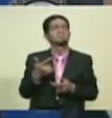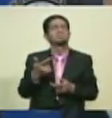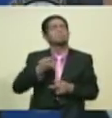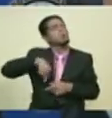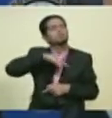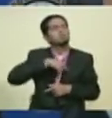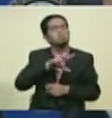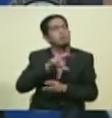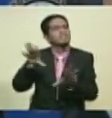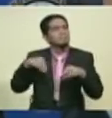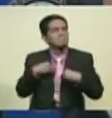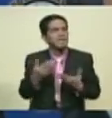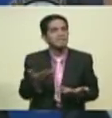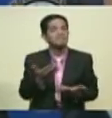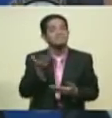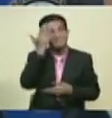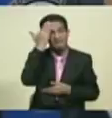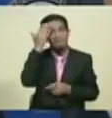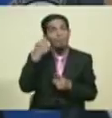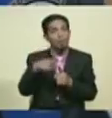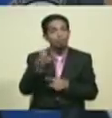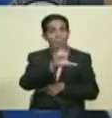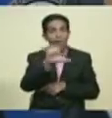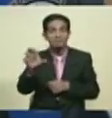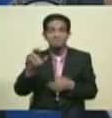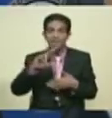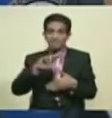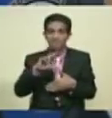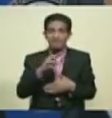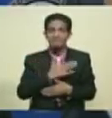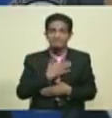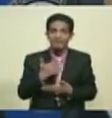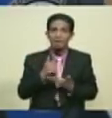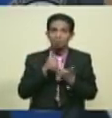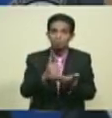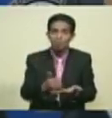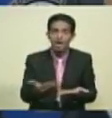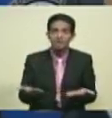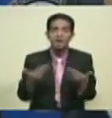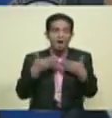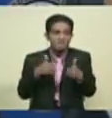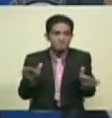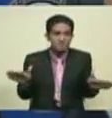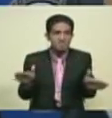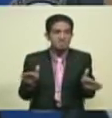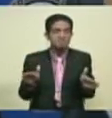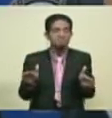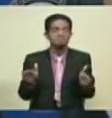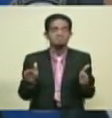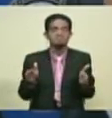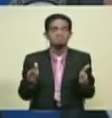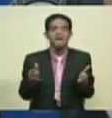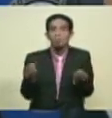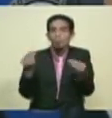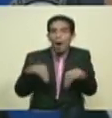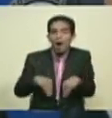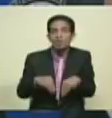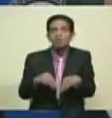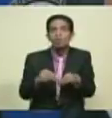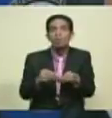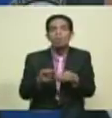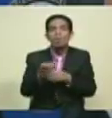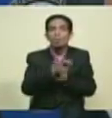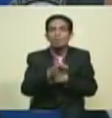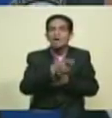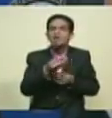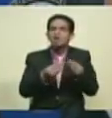sabemos de muchos países latinoamericanos que quieren también ayudar, abrir espacios, abrir rutas, buscar mecanismos de financiamiento.